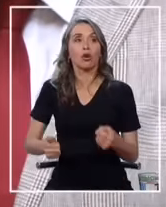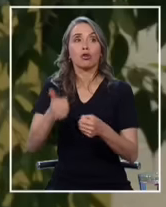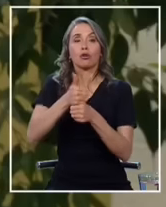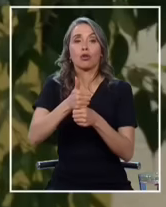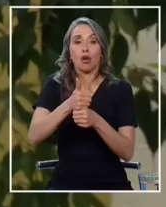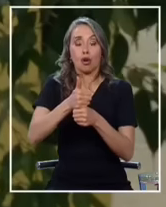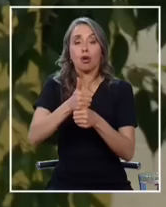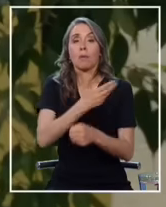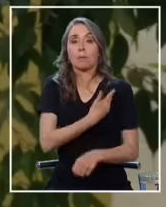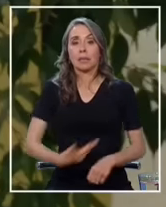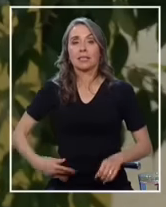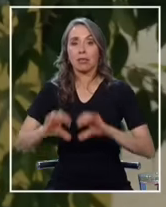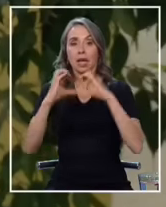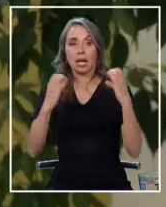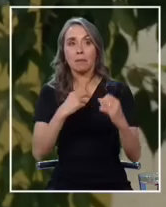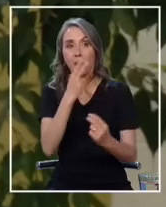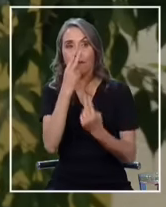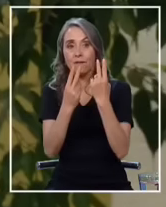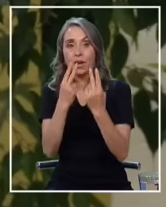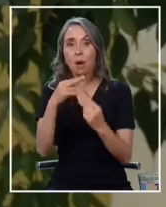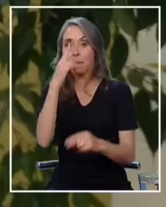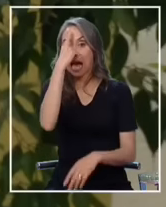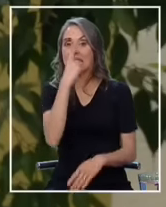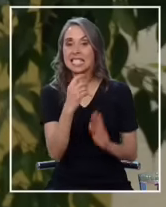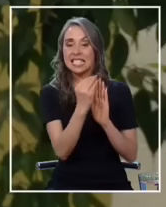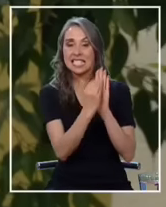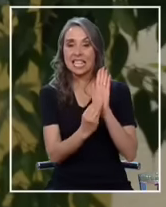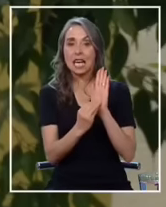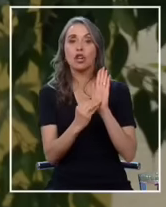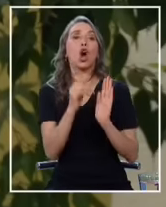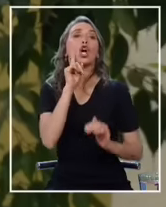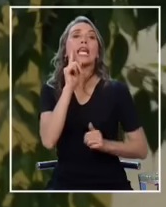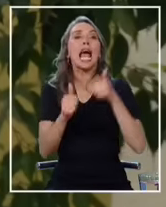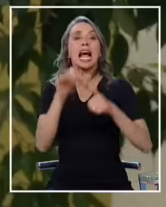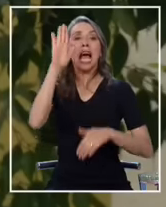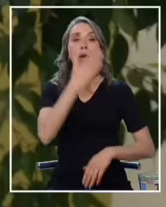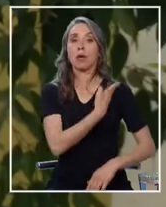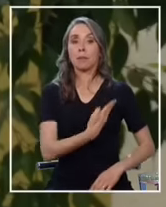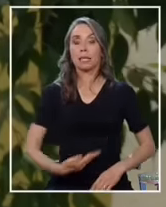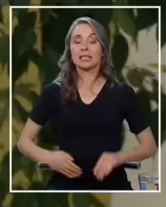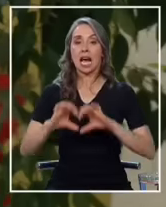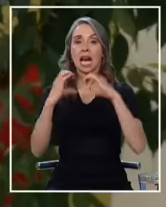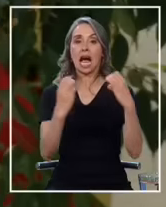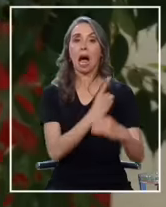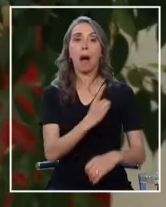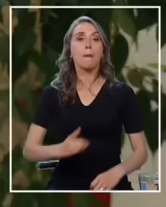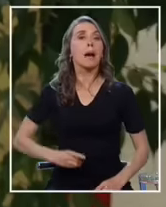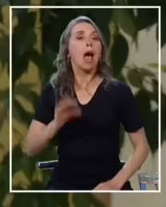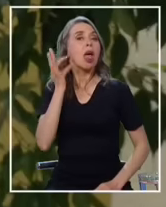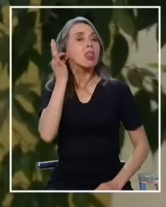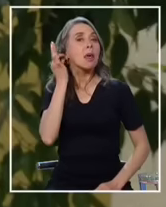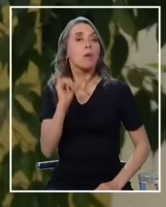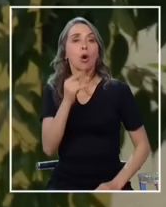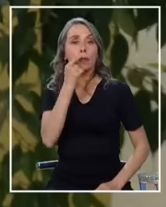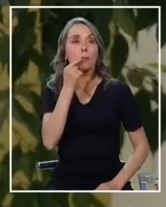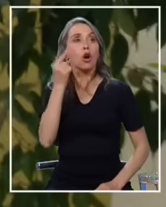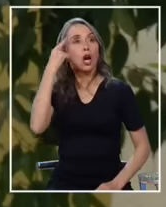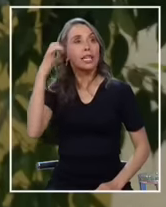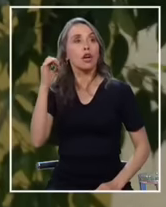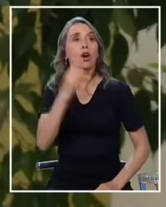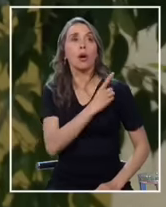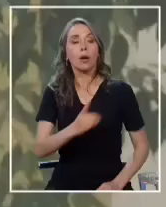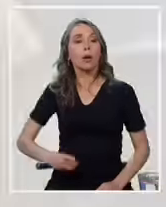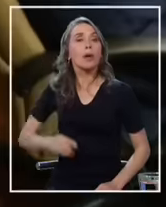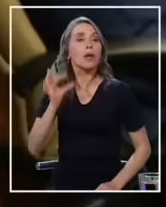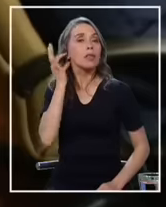la Cámara. Yo veo que la carta más seria para poder presidir la Cámara de Diputadas y Diputados creo que es la